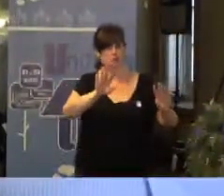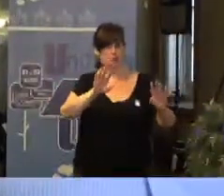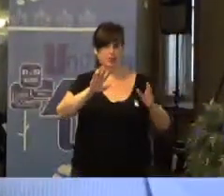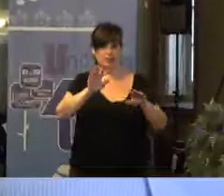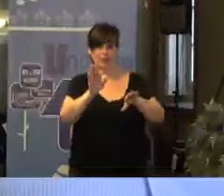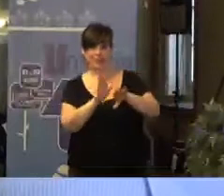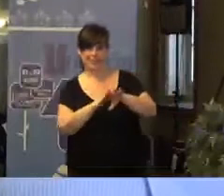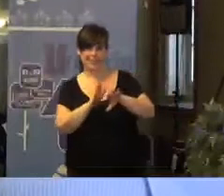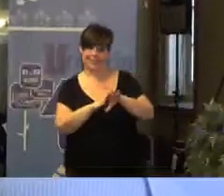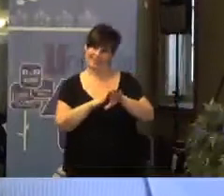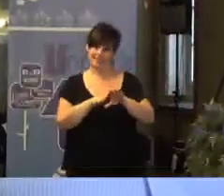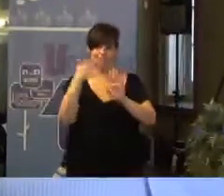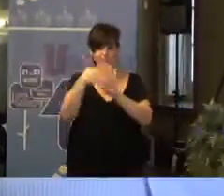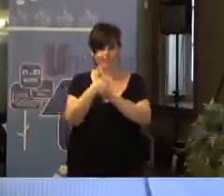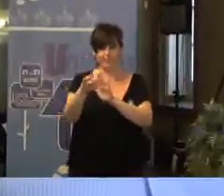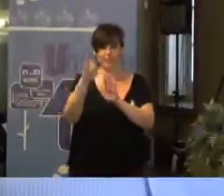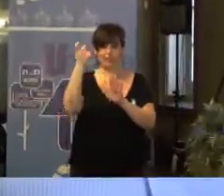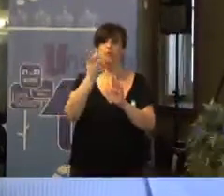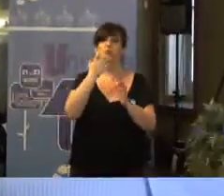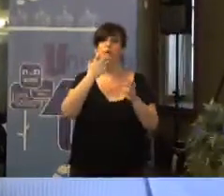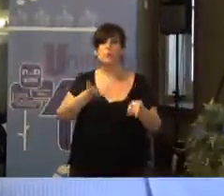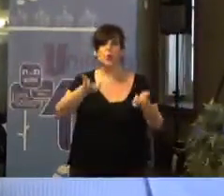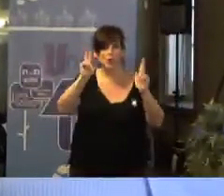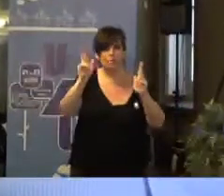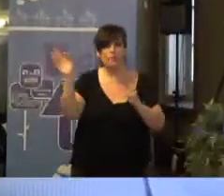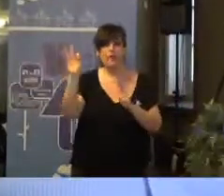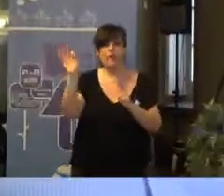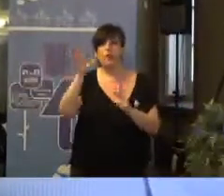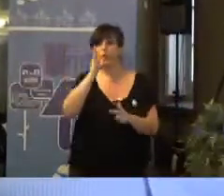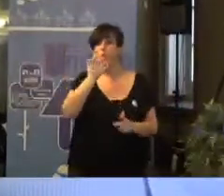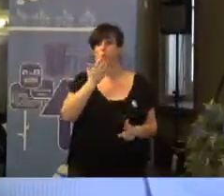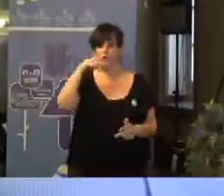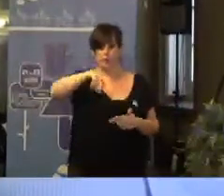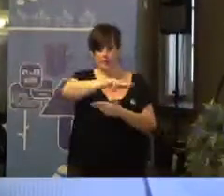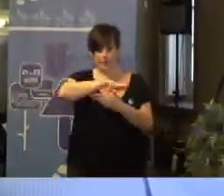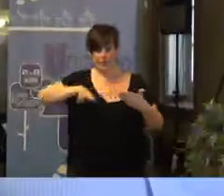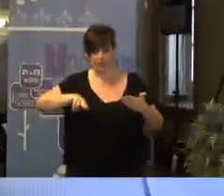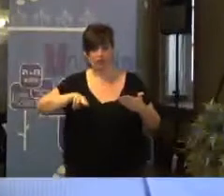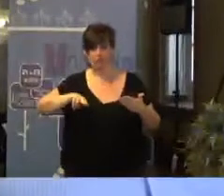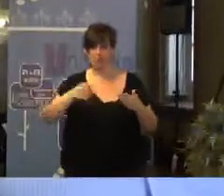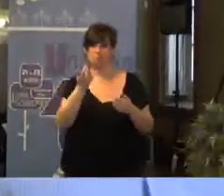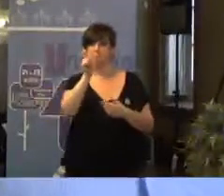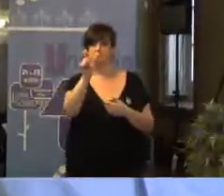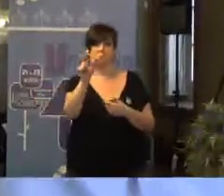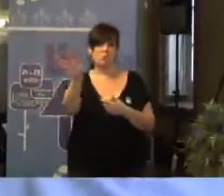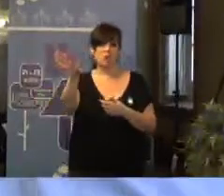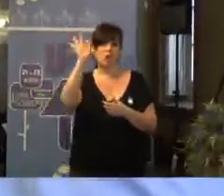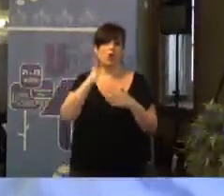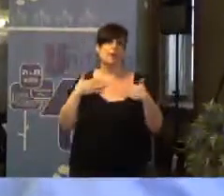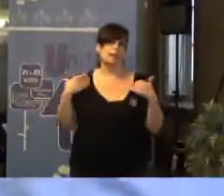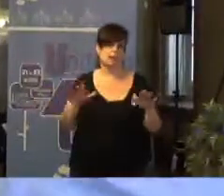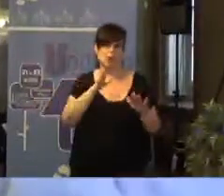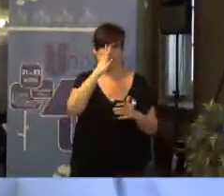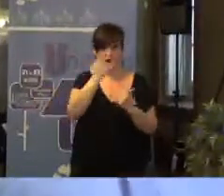do que significaban realmente. Por exemplo, liberdade, ou por exemplo en Galicia, liberdade de idioma. Podes escoger o que quieras, porque naturalmente eso é